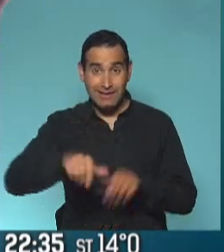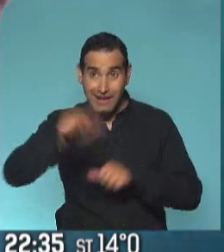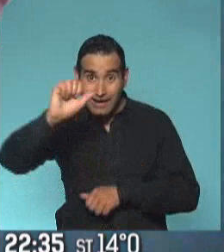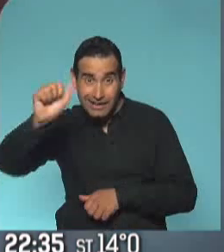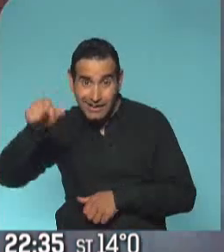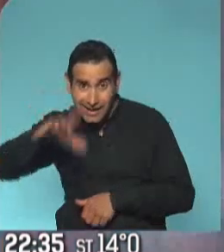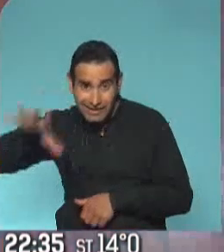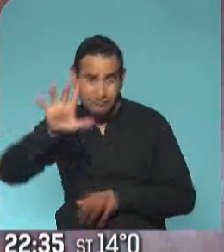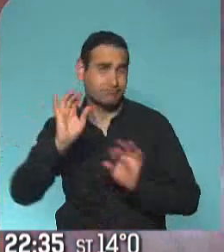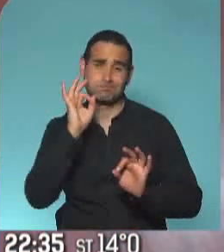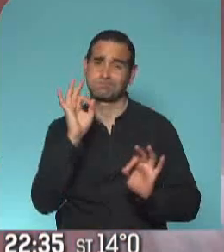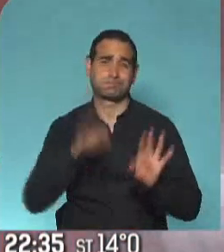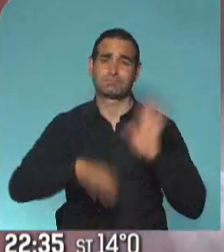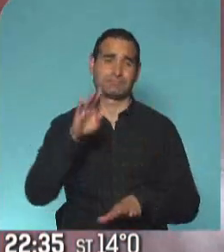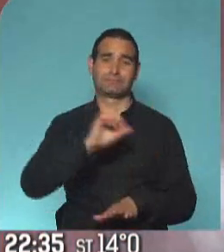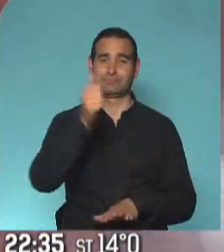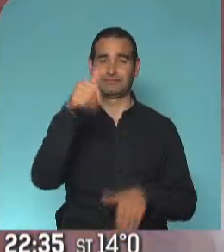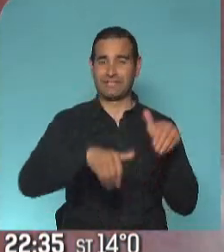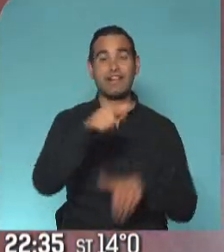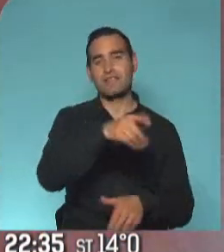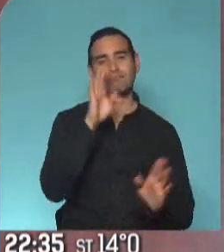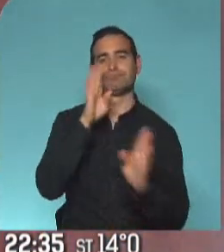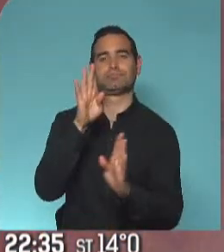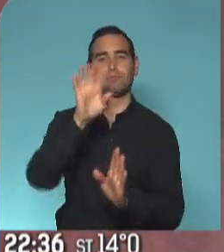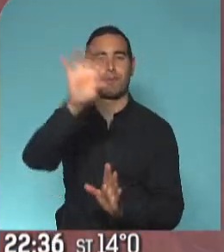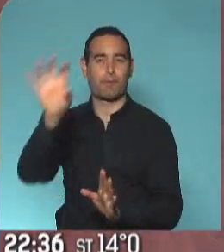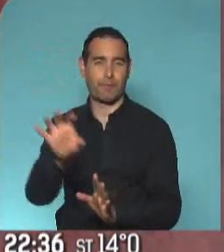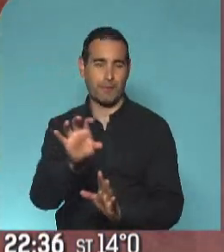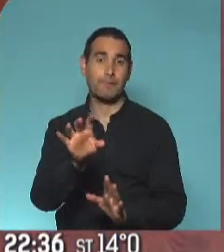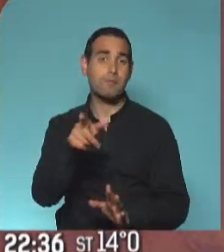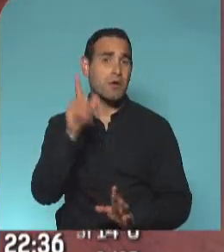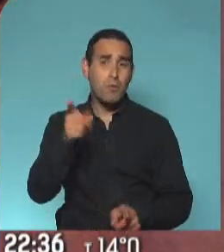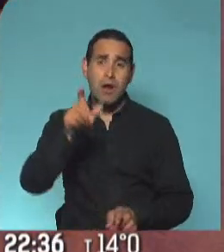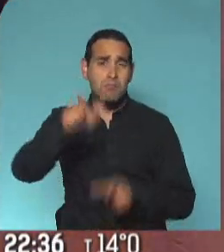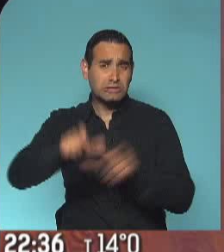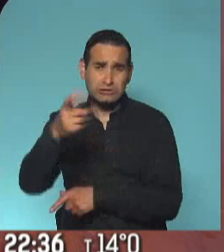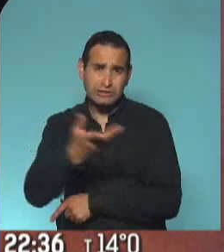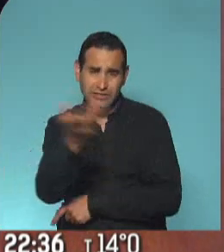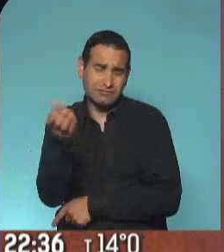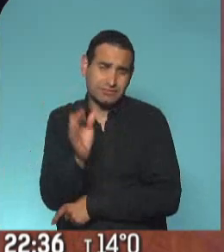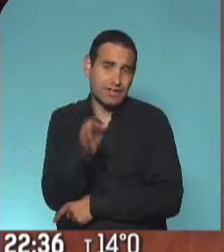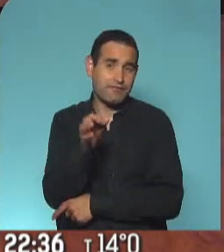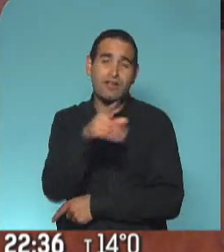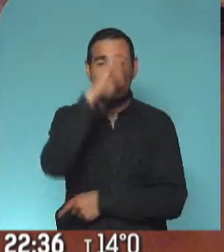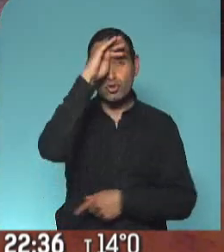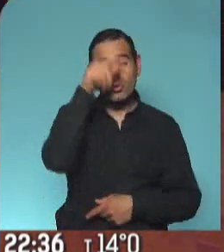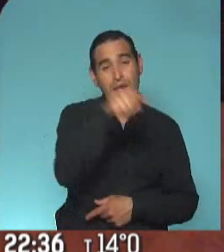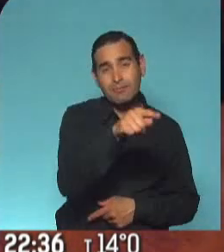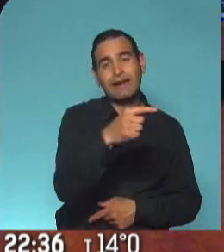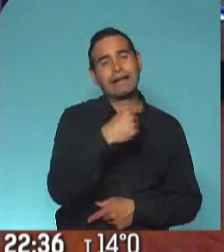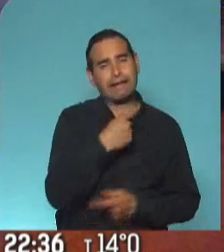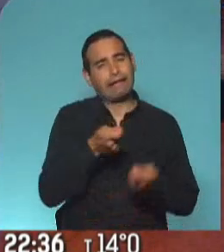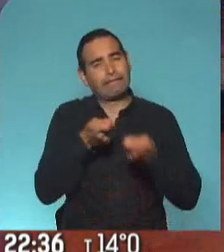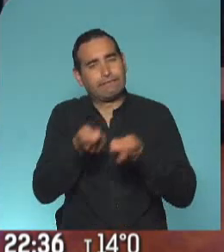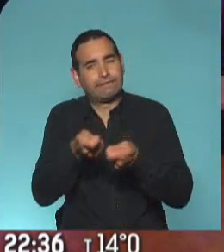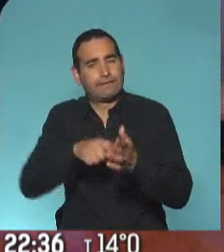muy posible. Y él le habla a ese público. Y tal vez ese público ya dio por descontado que Trump efectivamente quiso influir en el